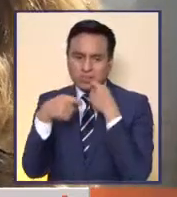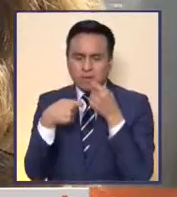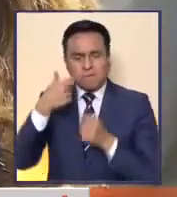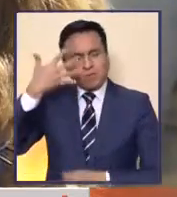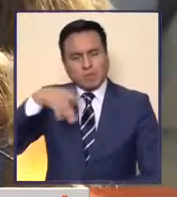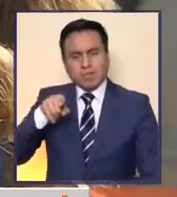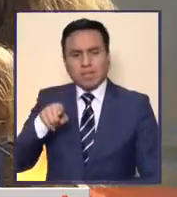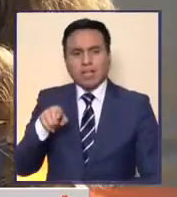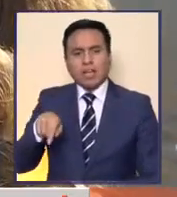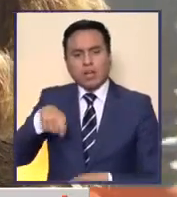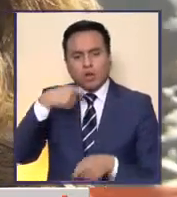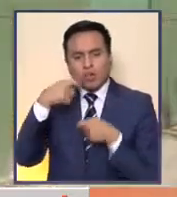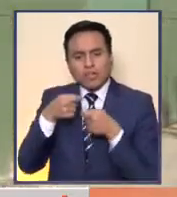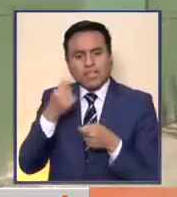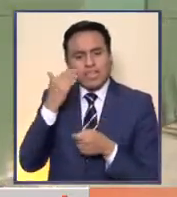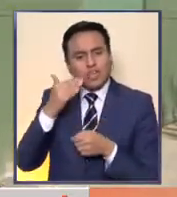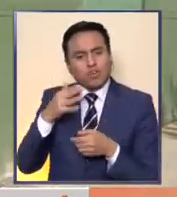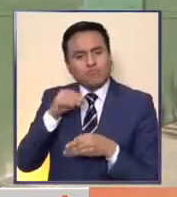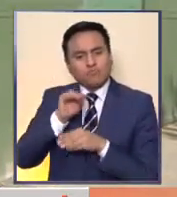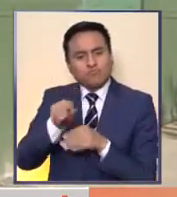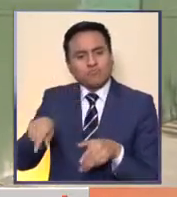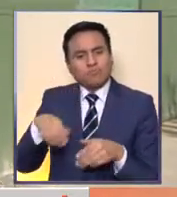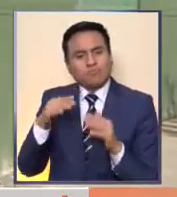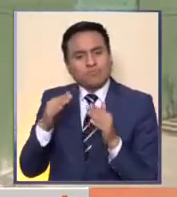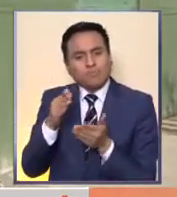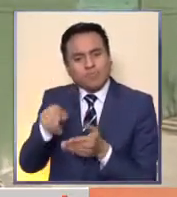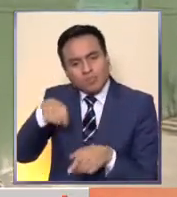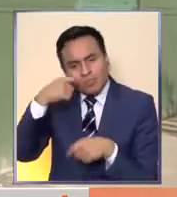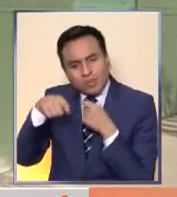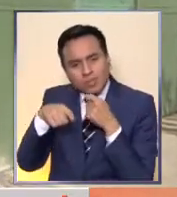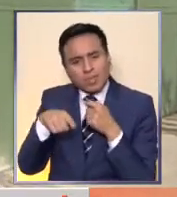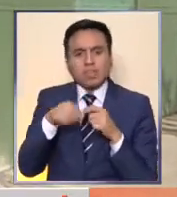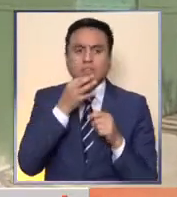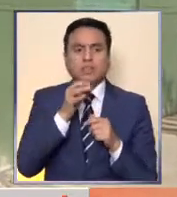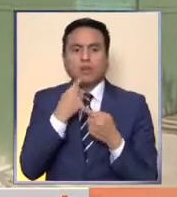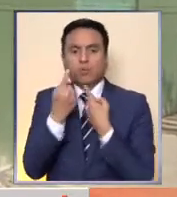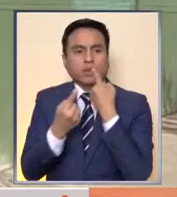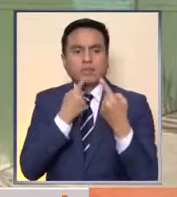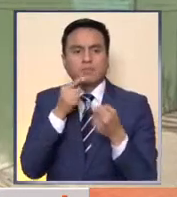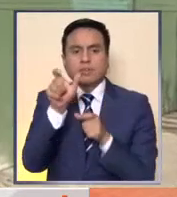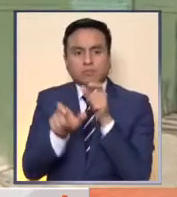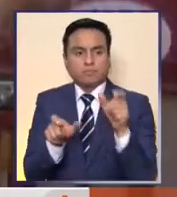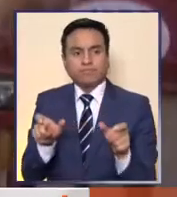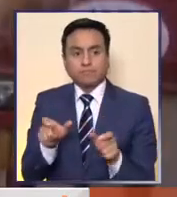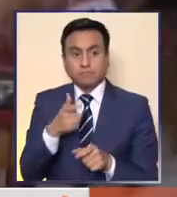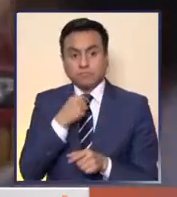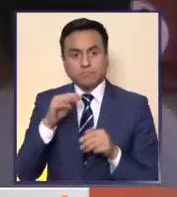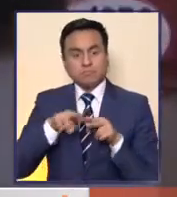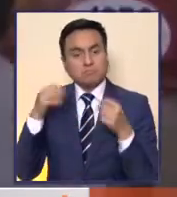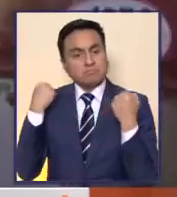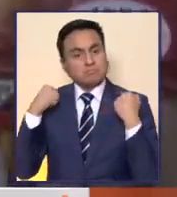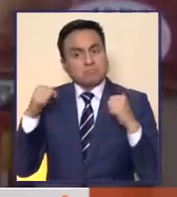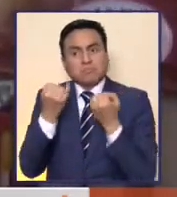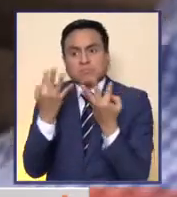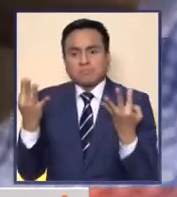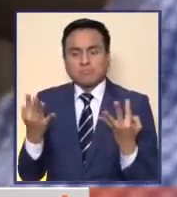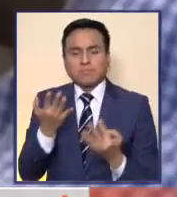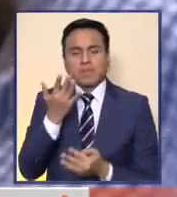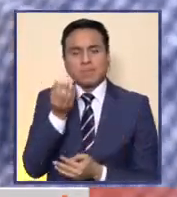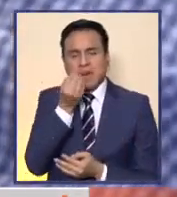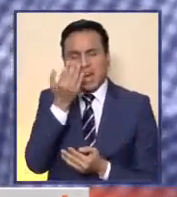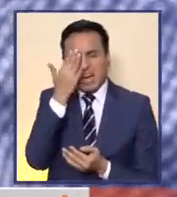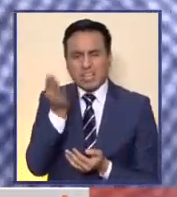las colaciones que le mandan a los niños. Si uno hace una encuesta normalmente, ¿a cuántas personas les gusta hacer deporte? Mala